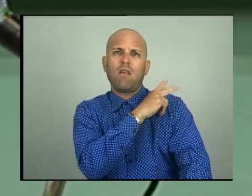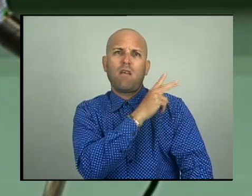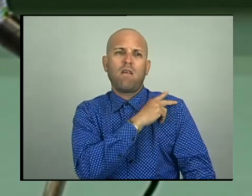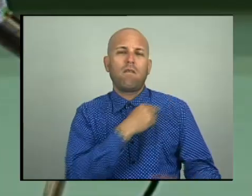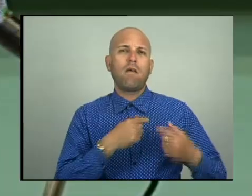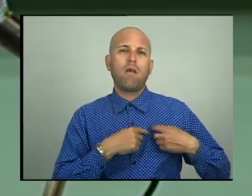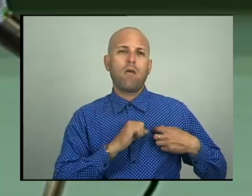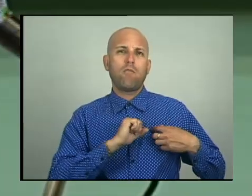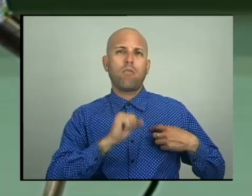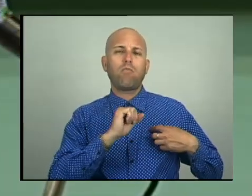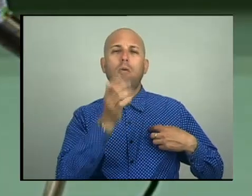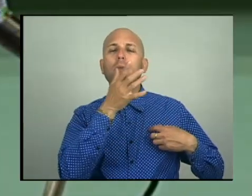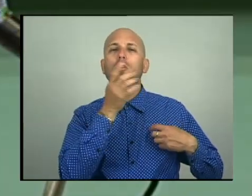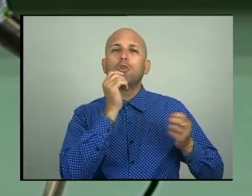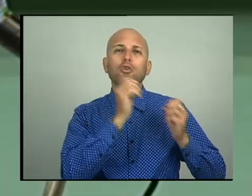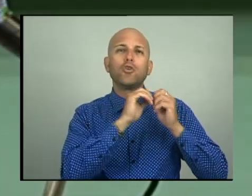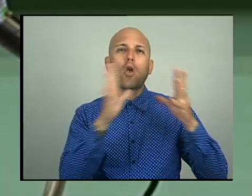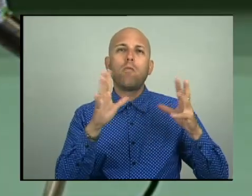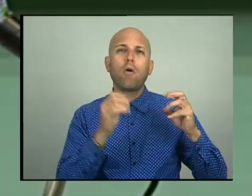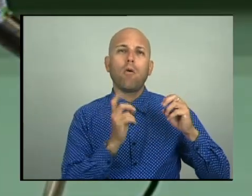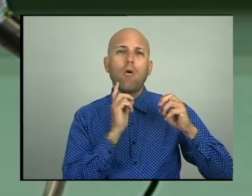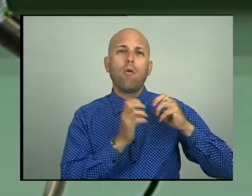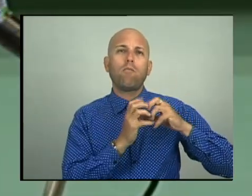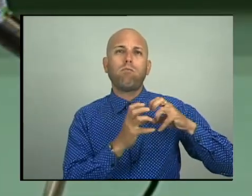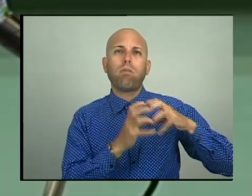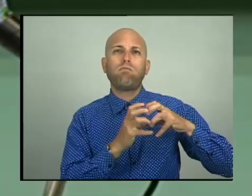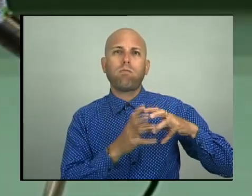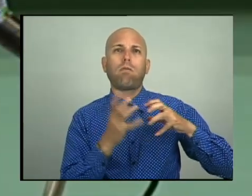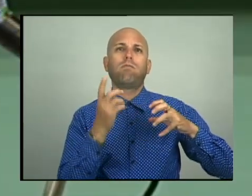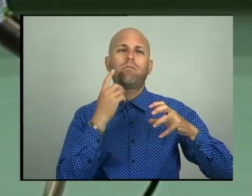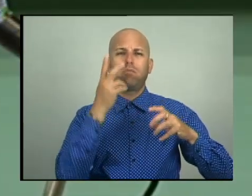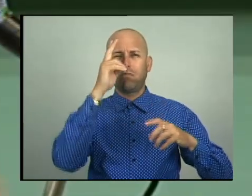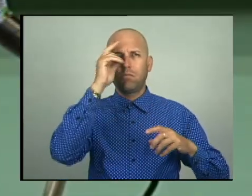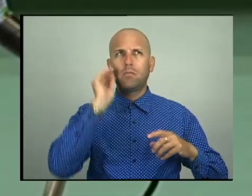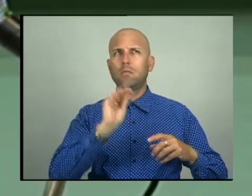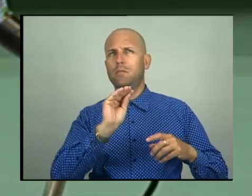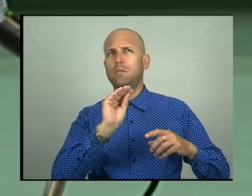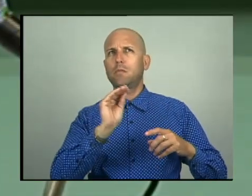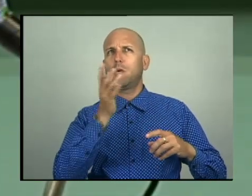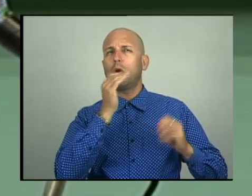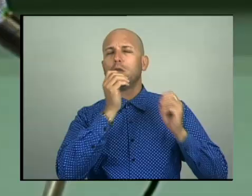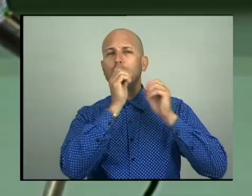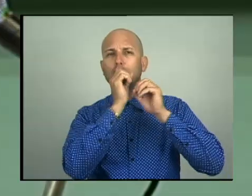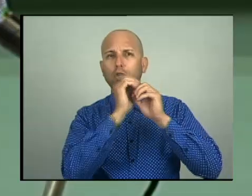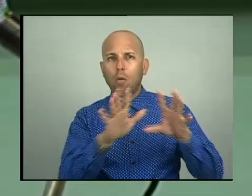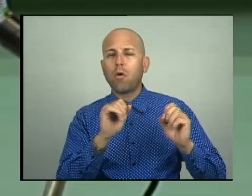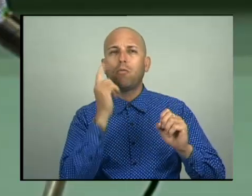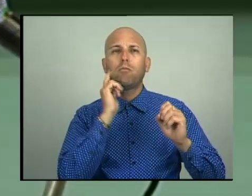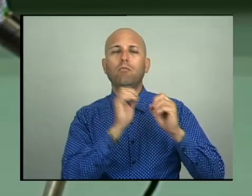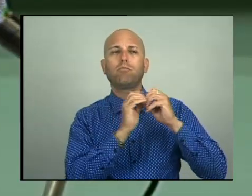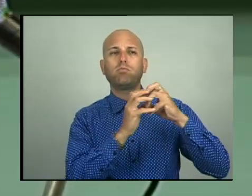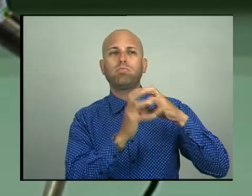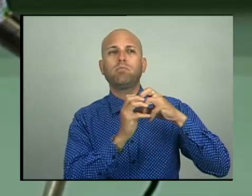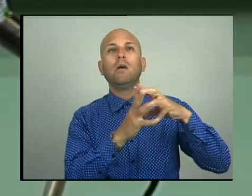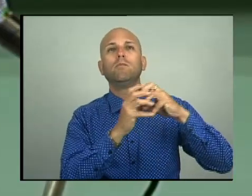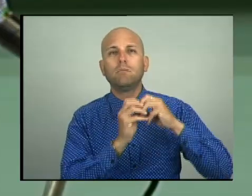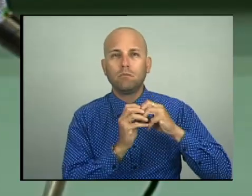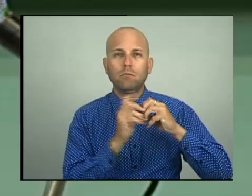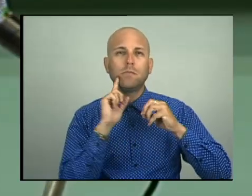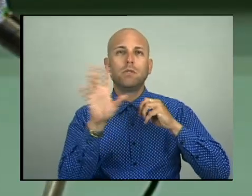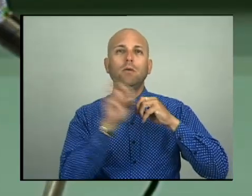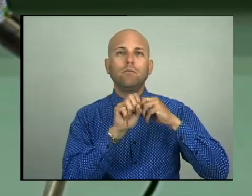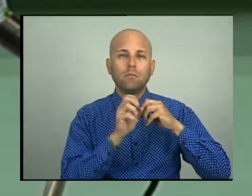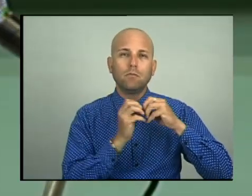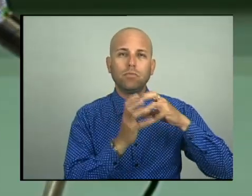de intensidad audible que puede oír cualquier médico, no necesariamente tiene que ser cardiólogo, ¿no? Se puede oír, y eso enseguida llama